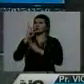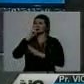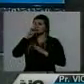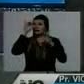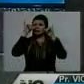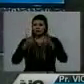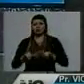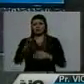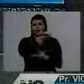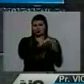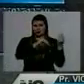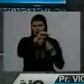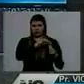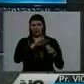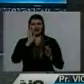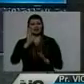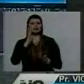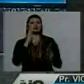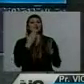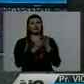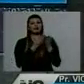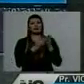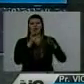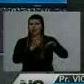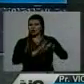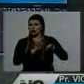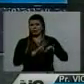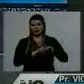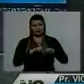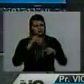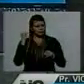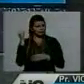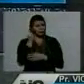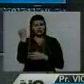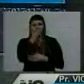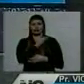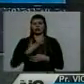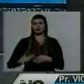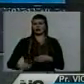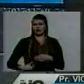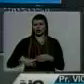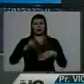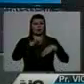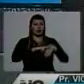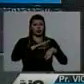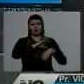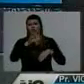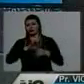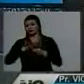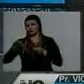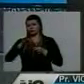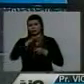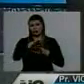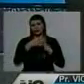sociedades. Y esta es una de las responsabilidades más cruciales de un gobierno, sea este nacional o departamental.